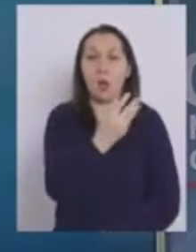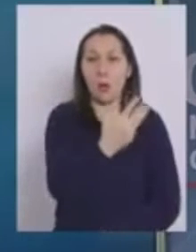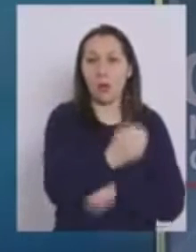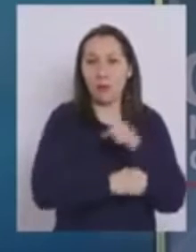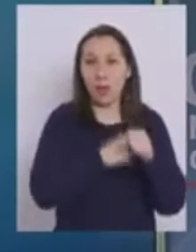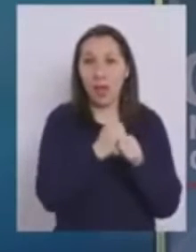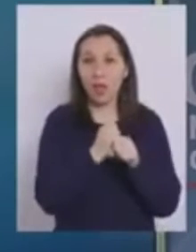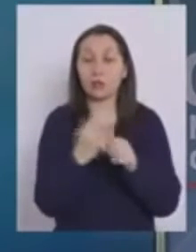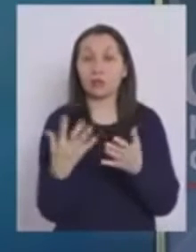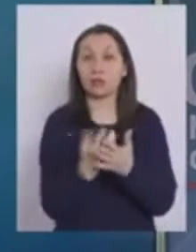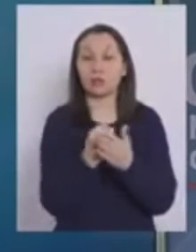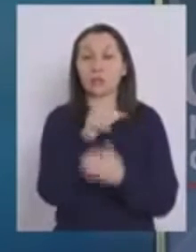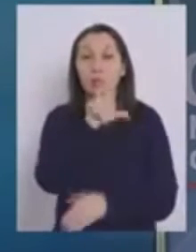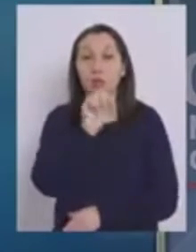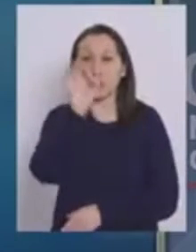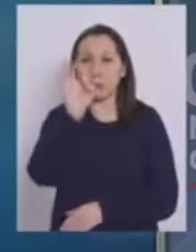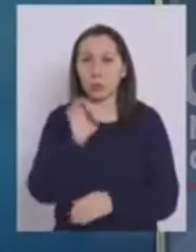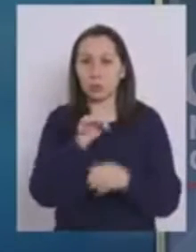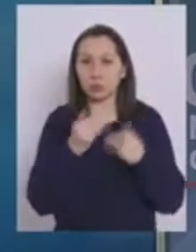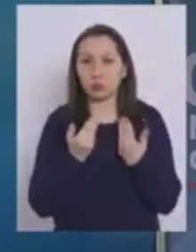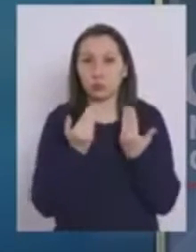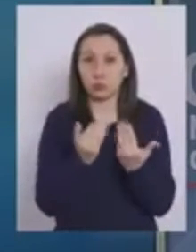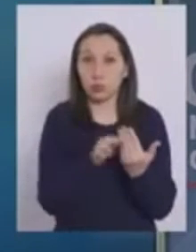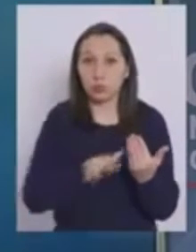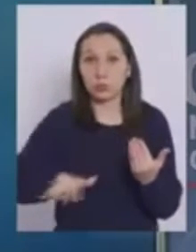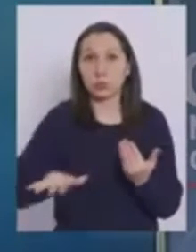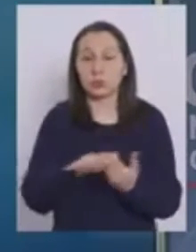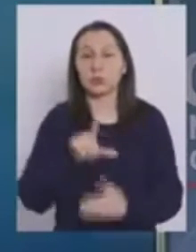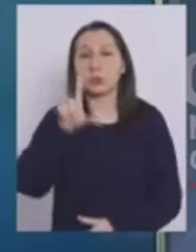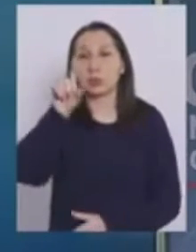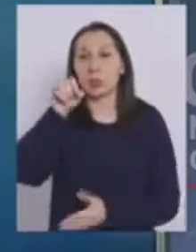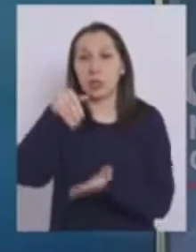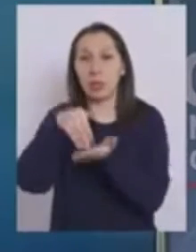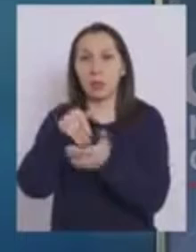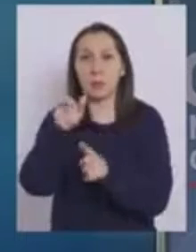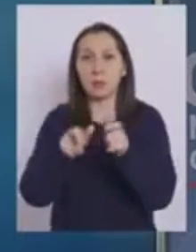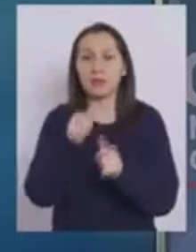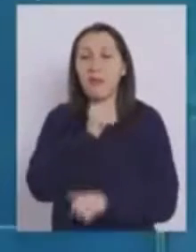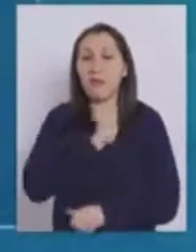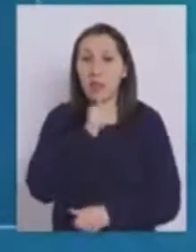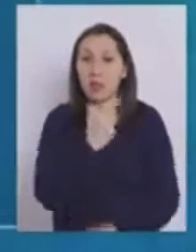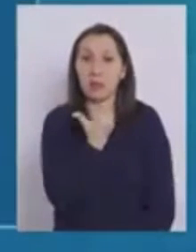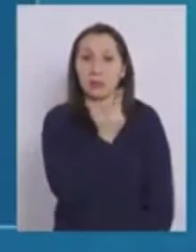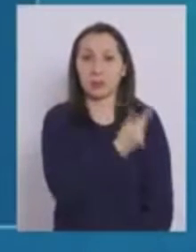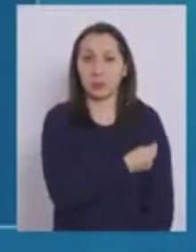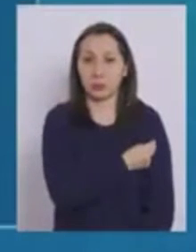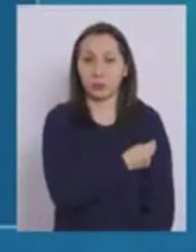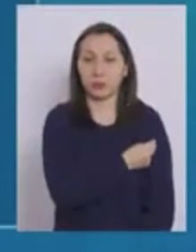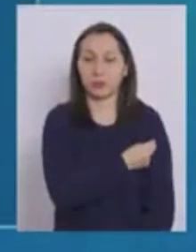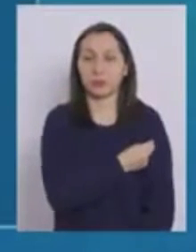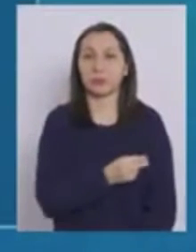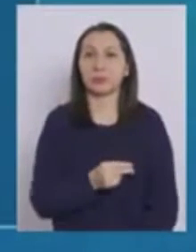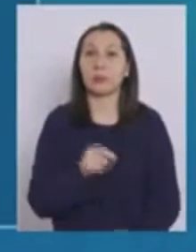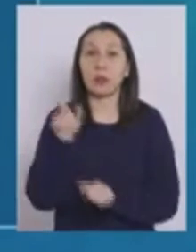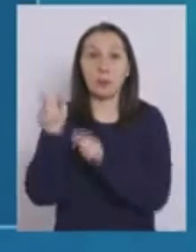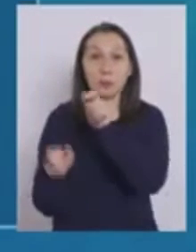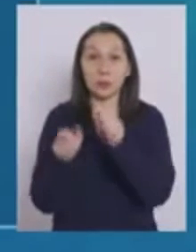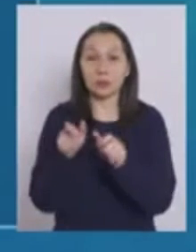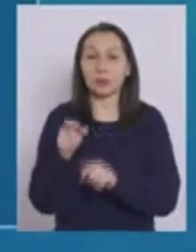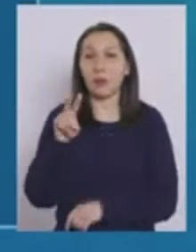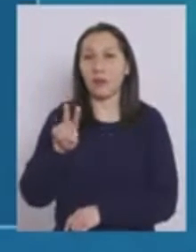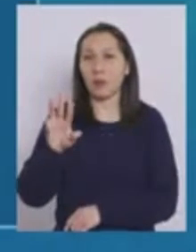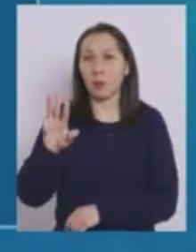para alcanzar ese 80% de cobertura, hay 70.000 personas que no se han vacunado. Entre las personas